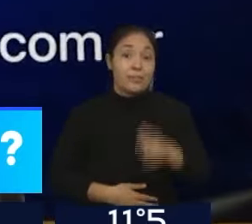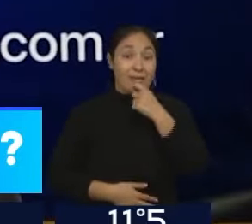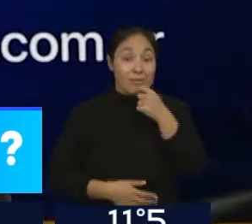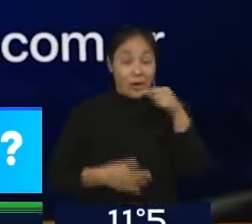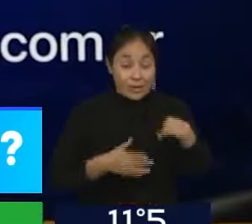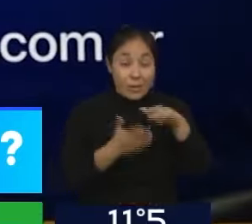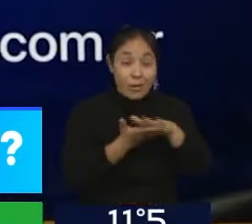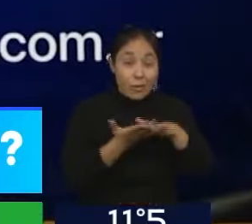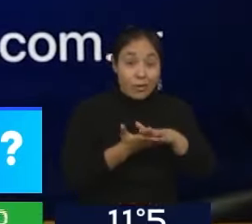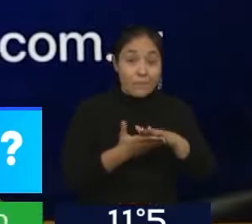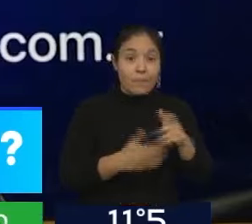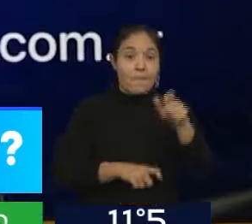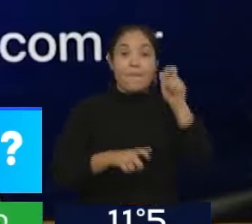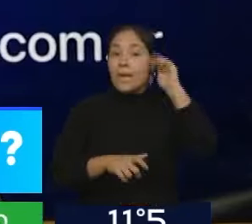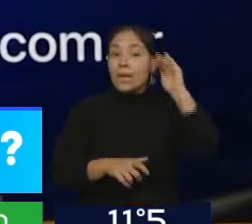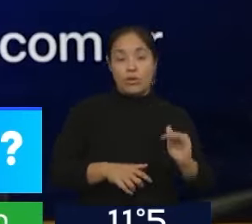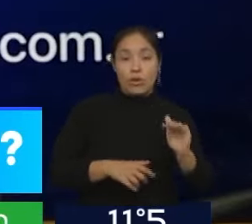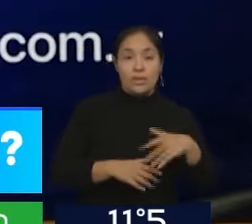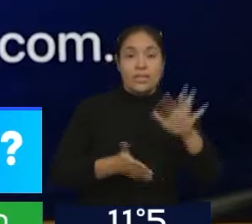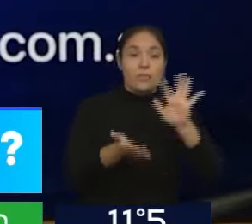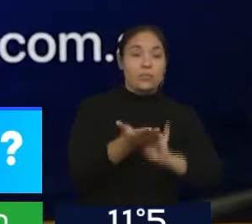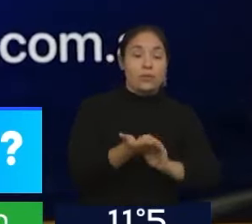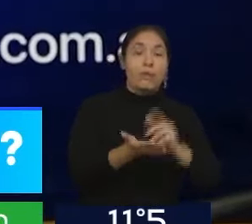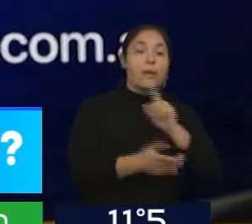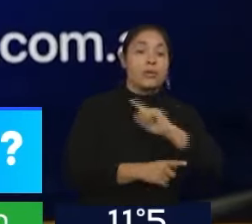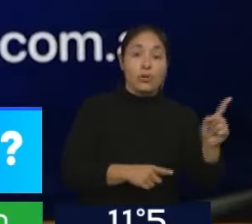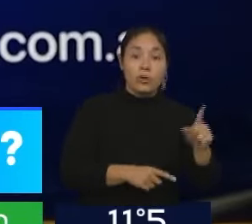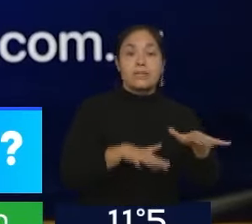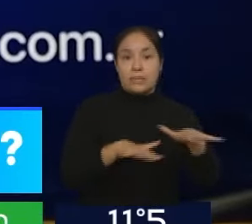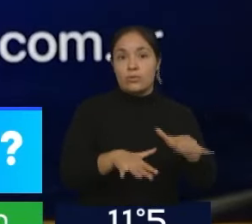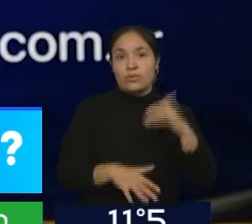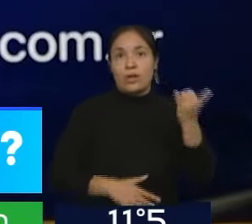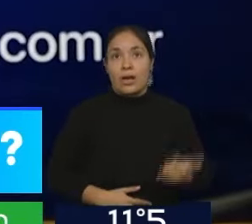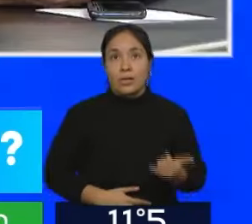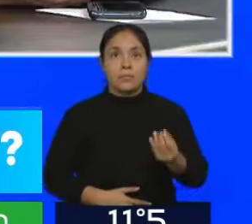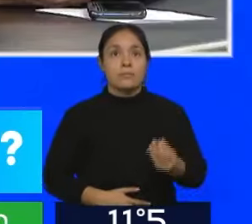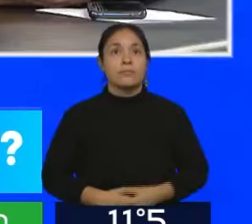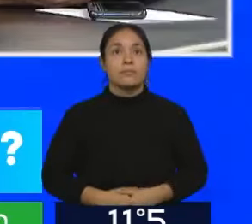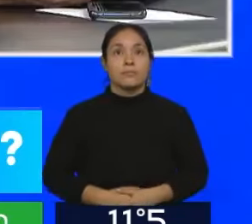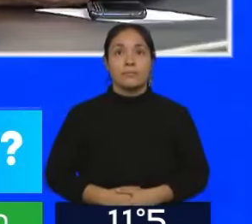¿qué hacemos con los menores que no son imputables y que tienen estas situaciones?